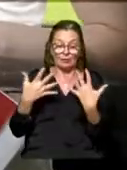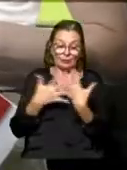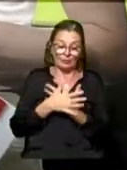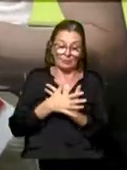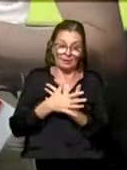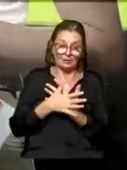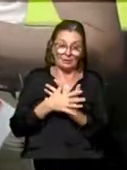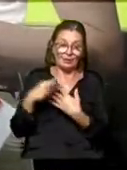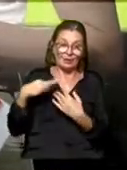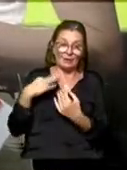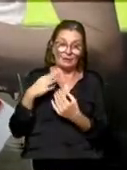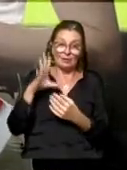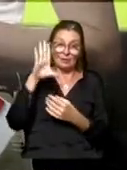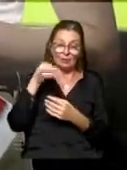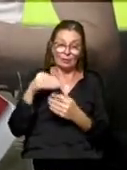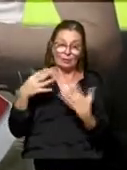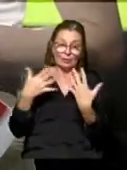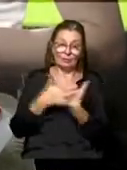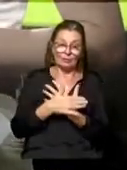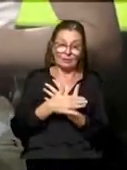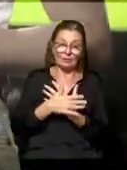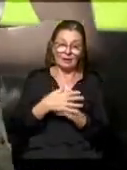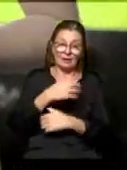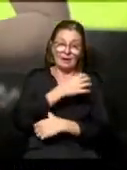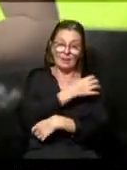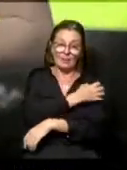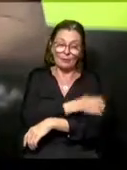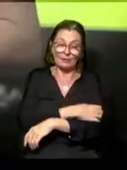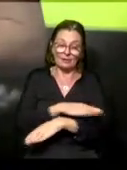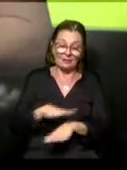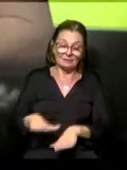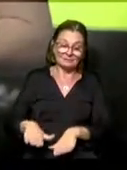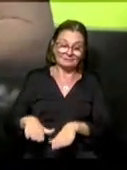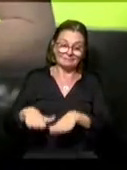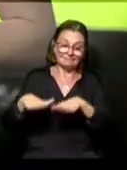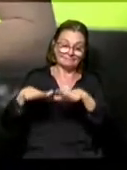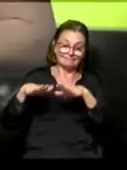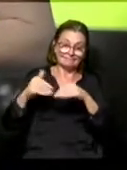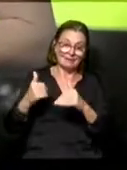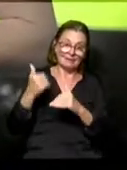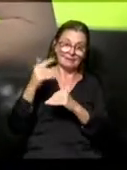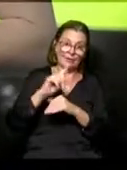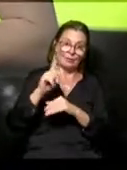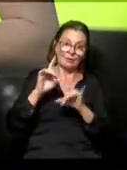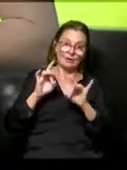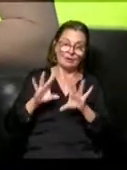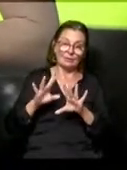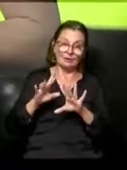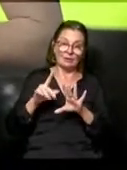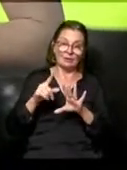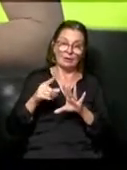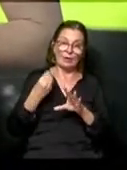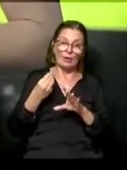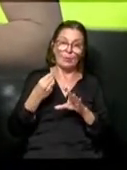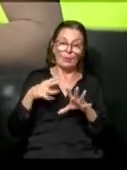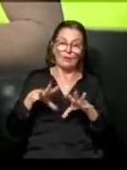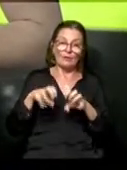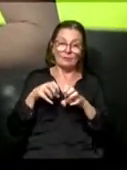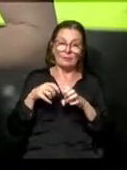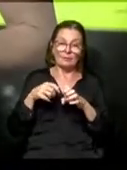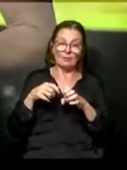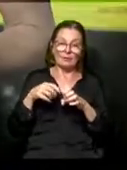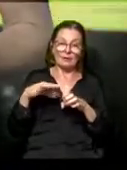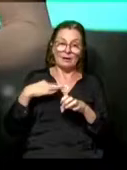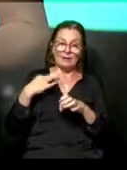con la vida. Todo el sufrimiento que trae la pobreza desde la infancia y para adelante no es natural. Es por cómo vivimos y cómo administramos la